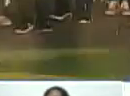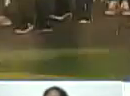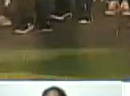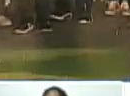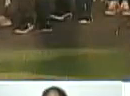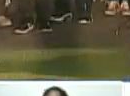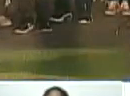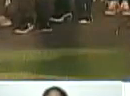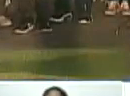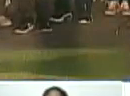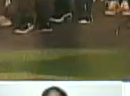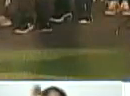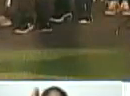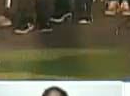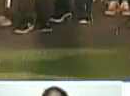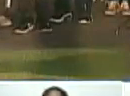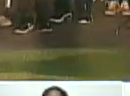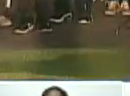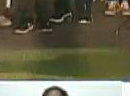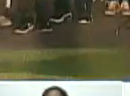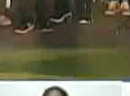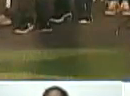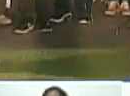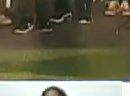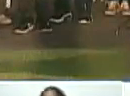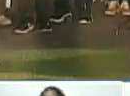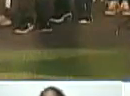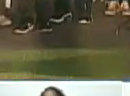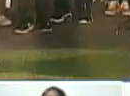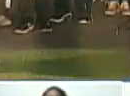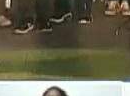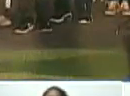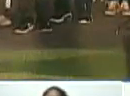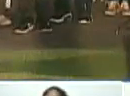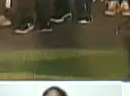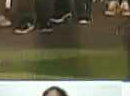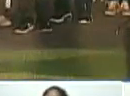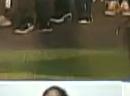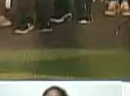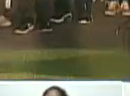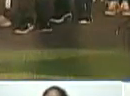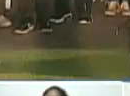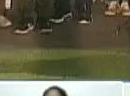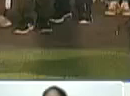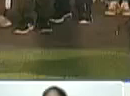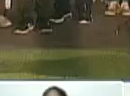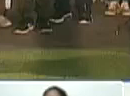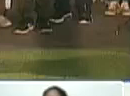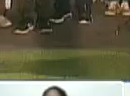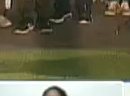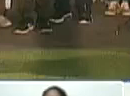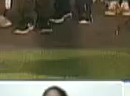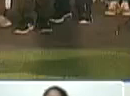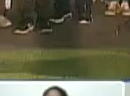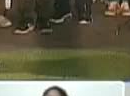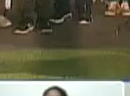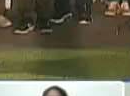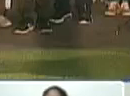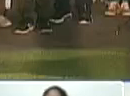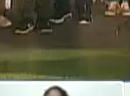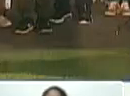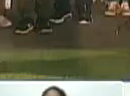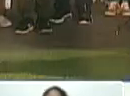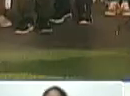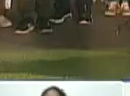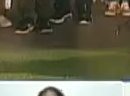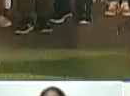años que están por venir va a ser grandioso. El crecimiento y la expansión de los CLAT para garantizarle